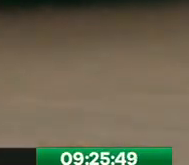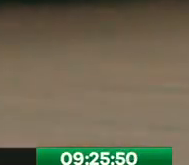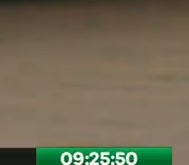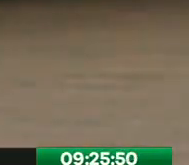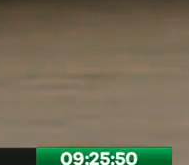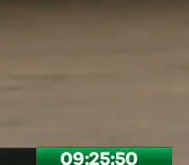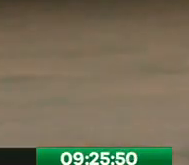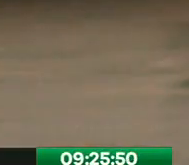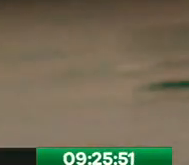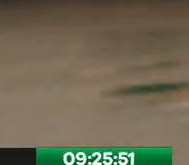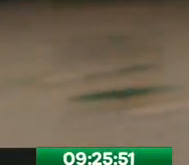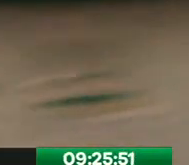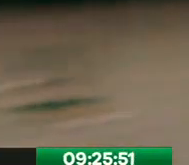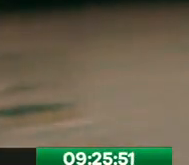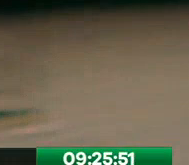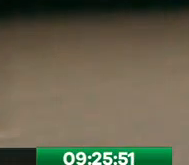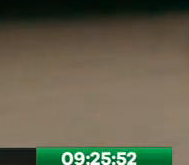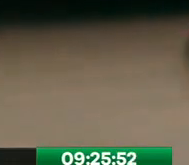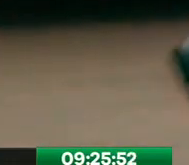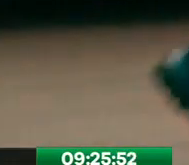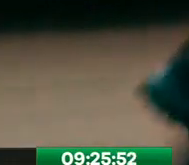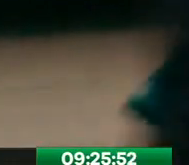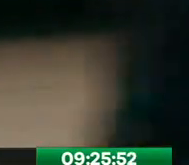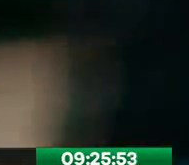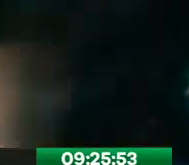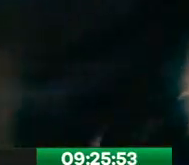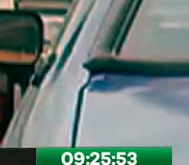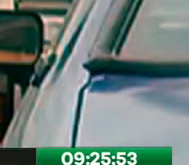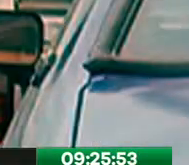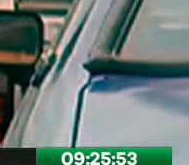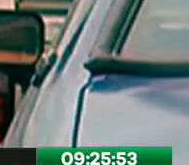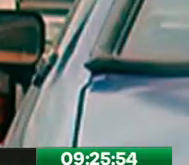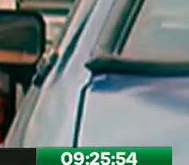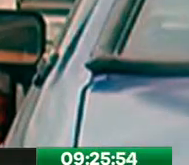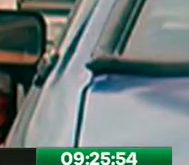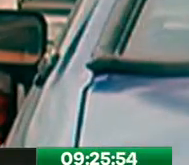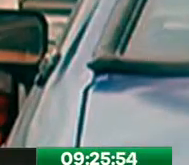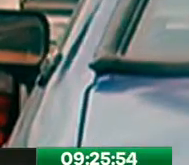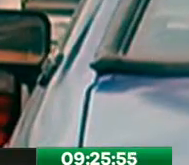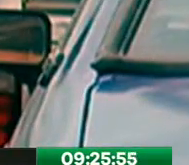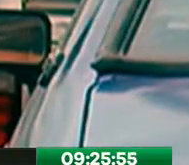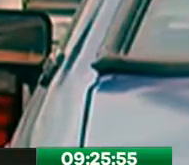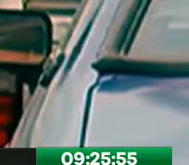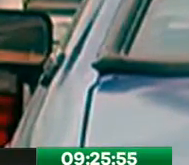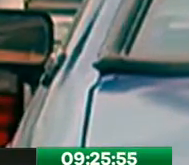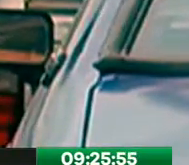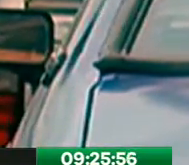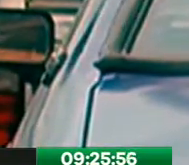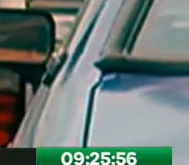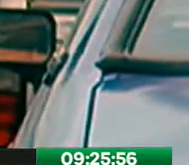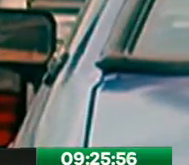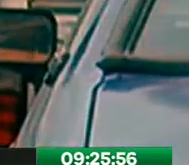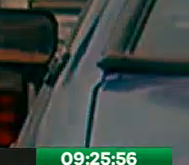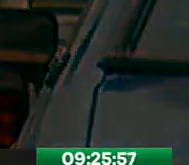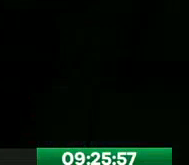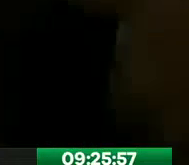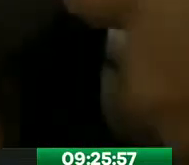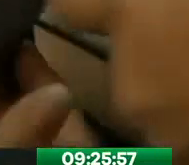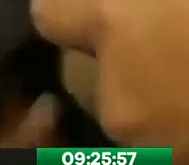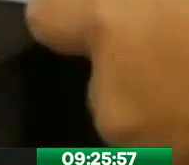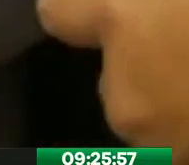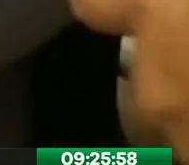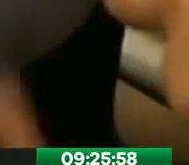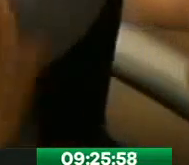hora hasta que las abandonaron en la ciudadela Adase, a pocos metros del sitio donde las recogieron. Que